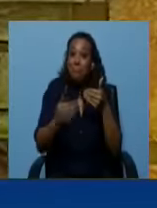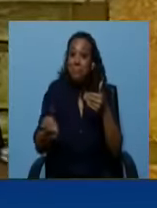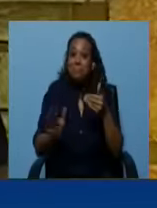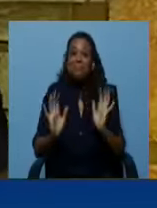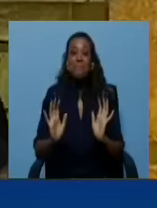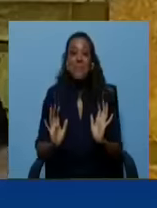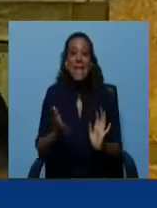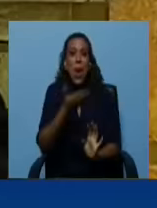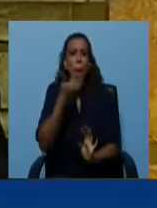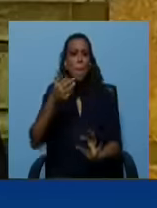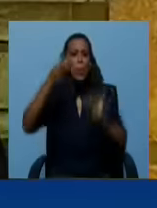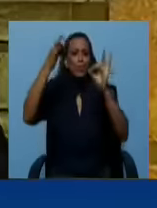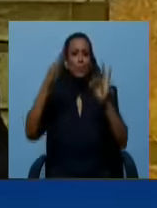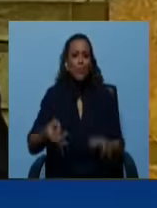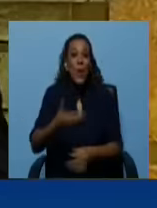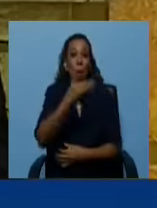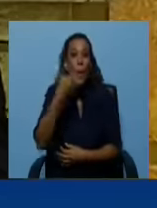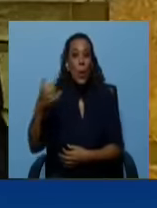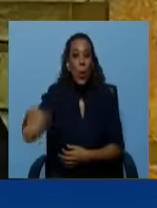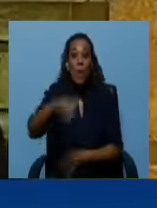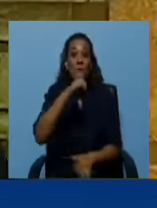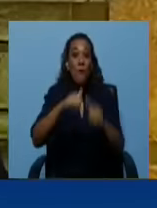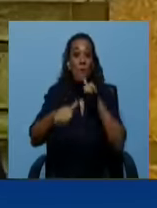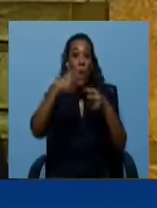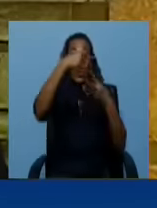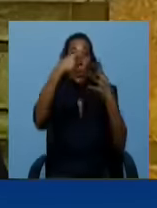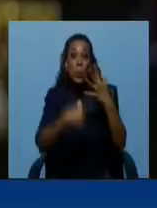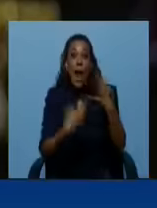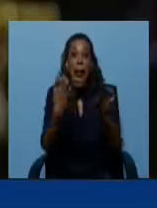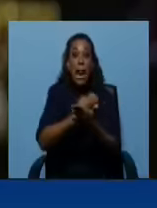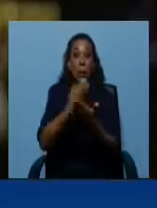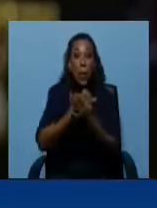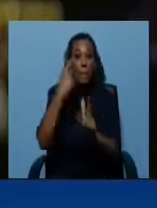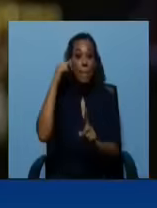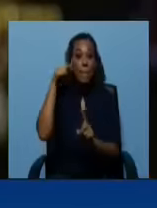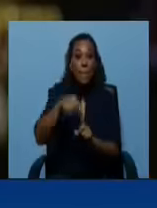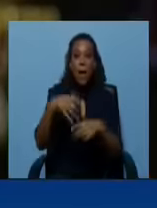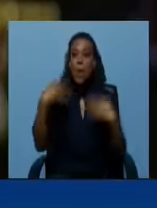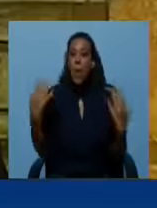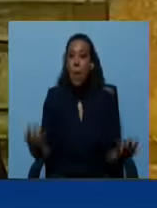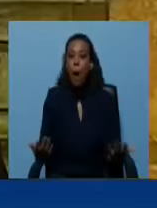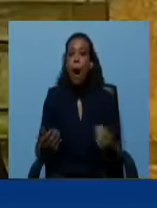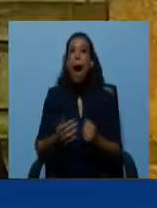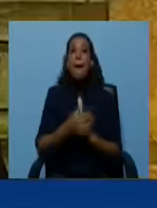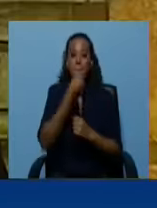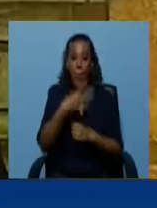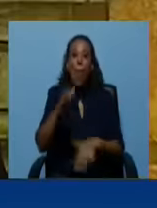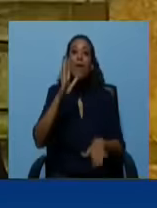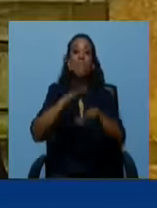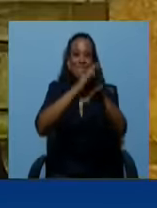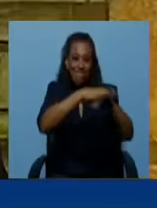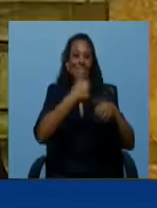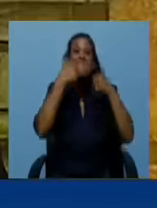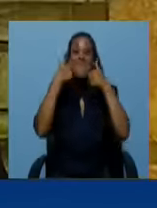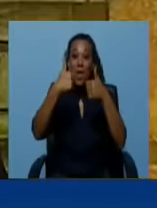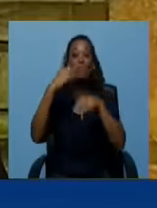Y lo mejor de todo es que para la economía hay buenas noticias.